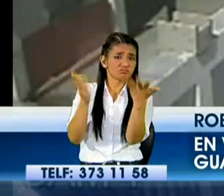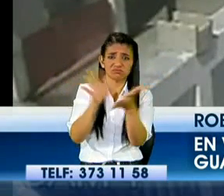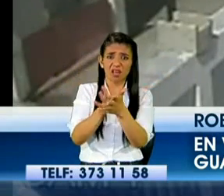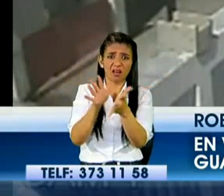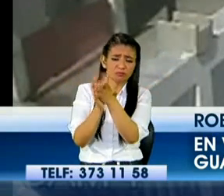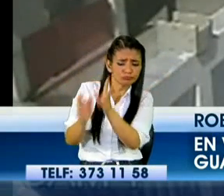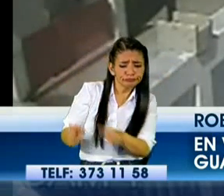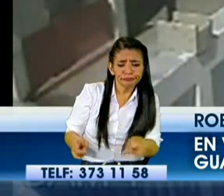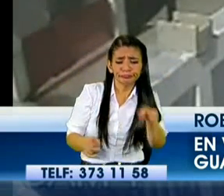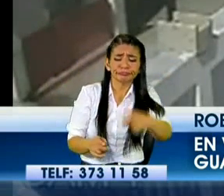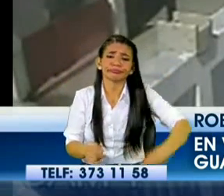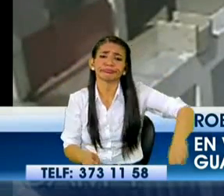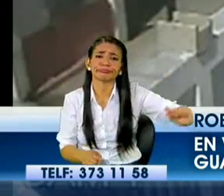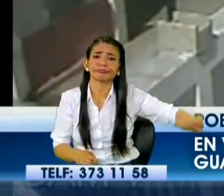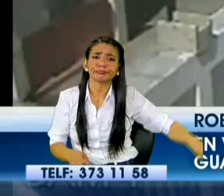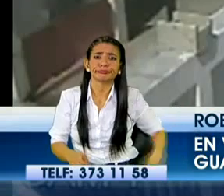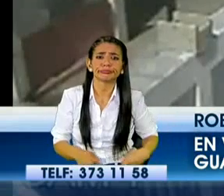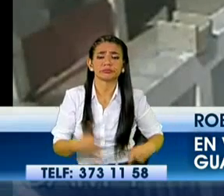Luego se embarca,